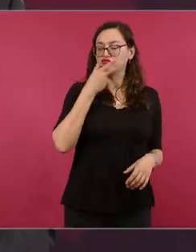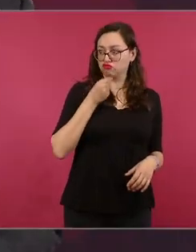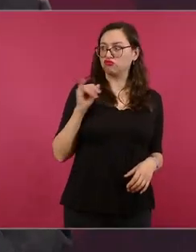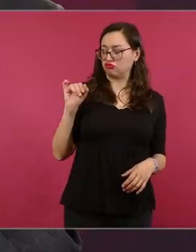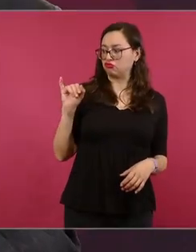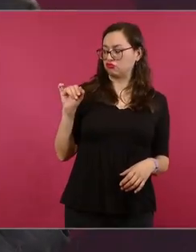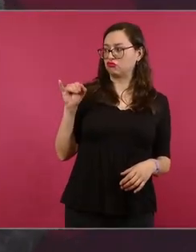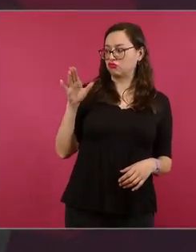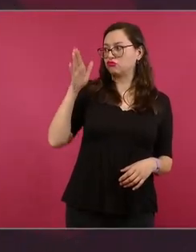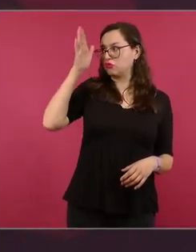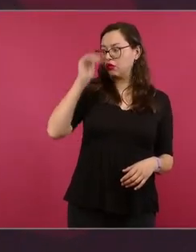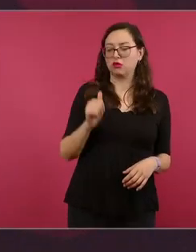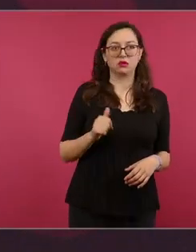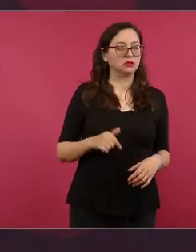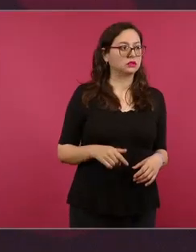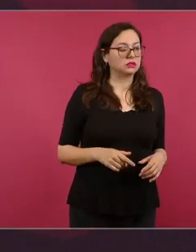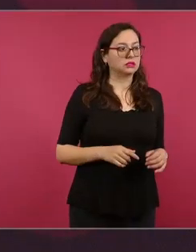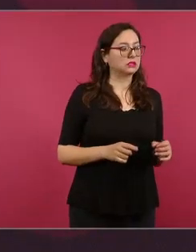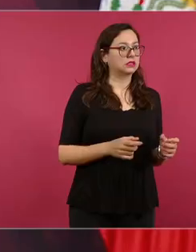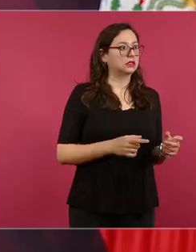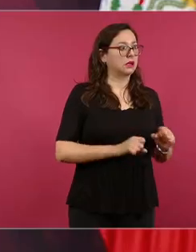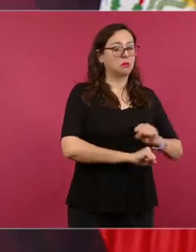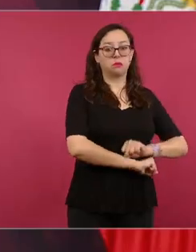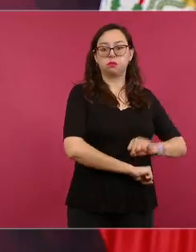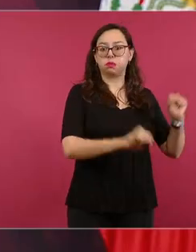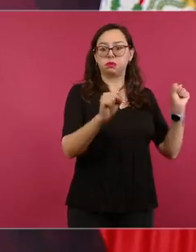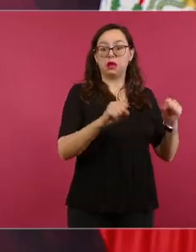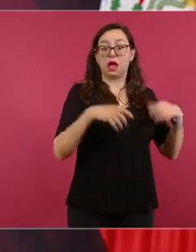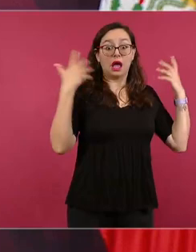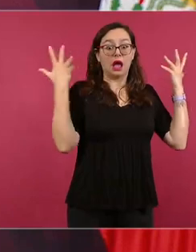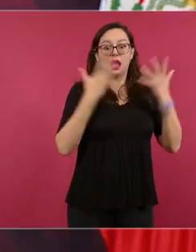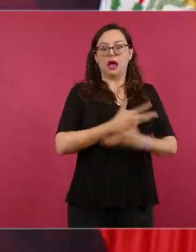Se quedó, yo creo, como una semana sin luz